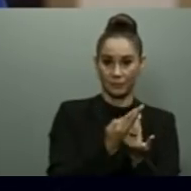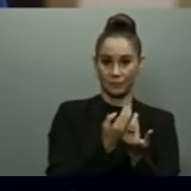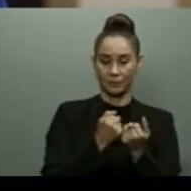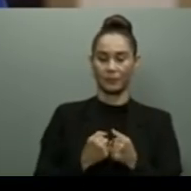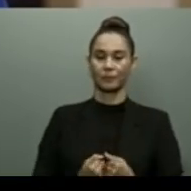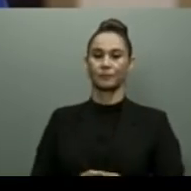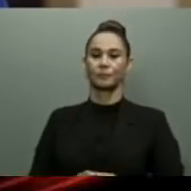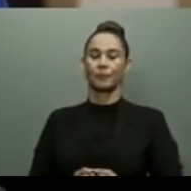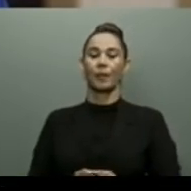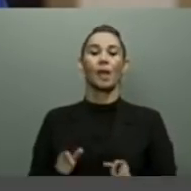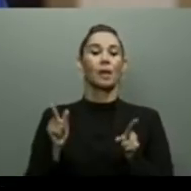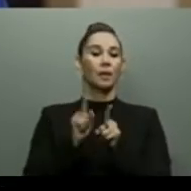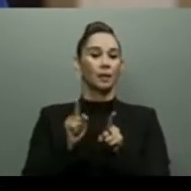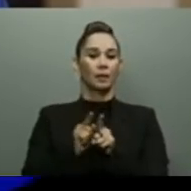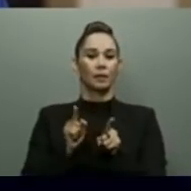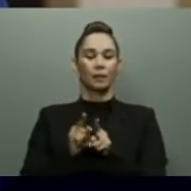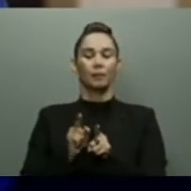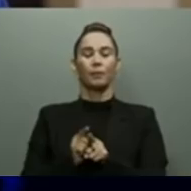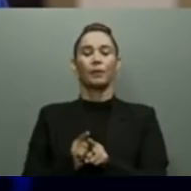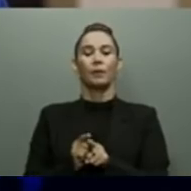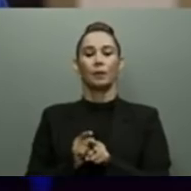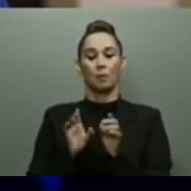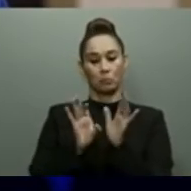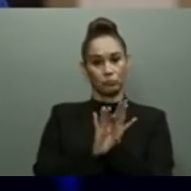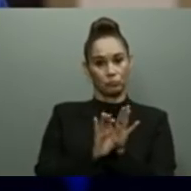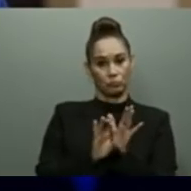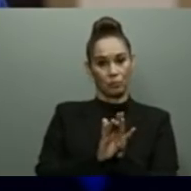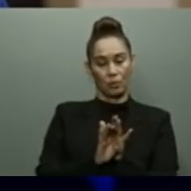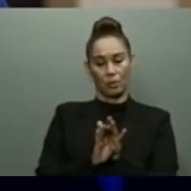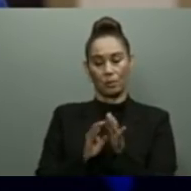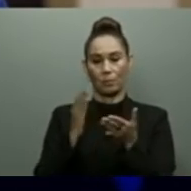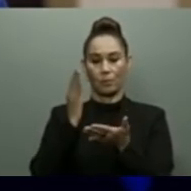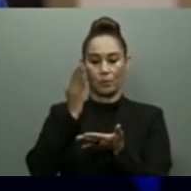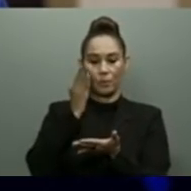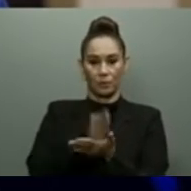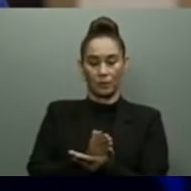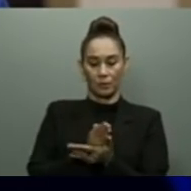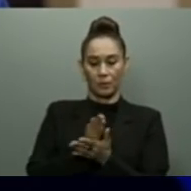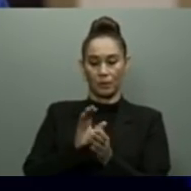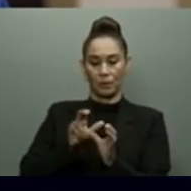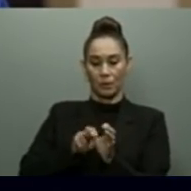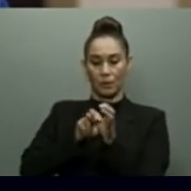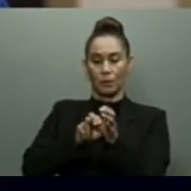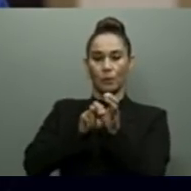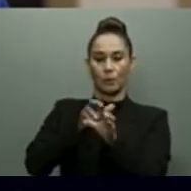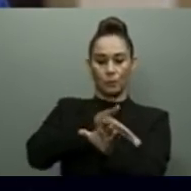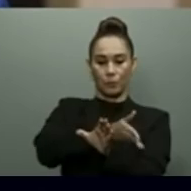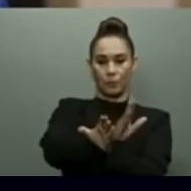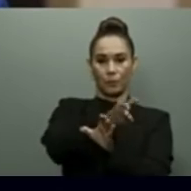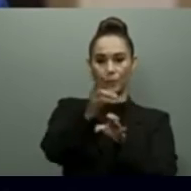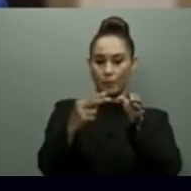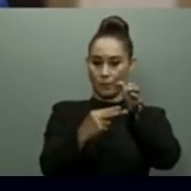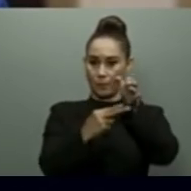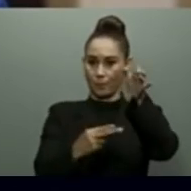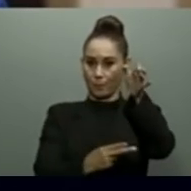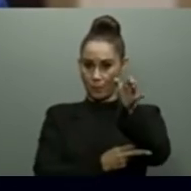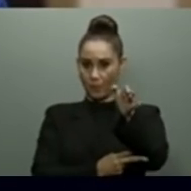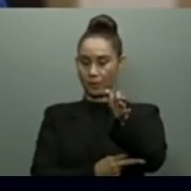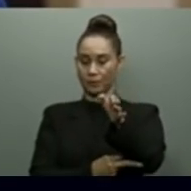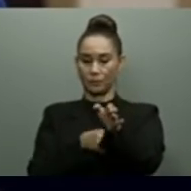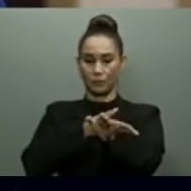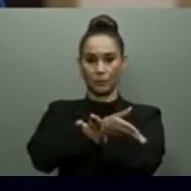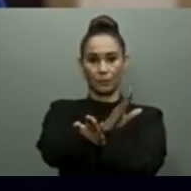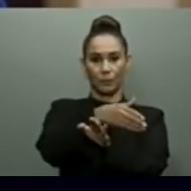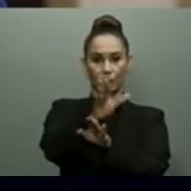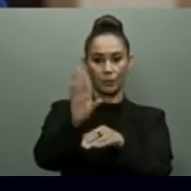hospitales. Asimismo, supondremos interrupciones en el tránsito por colapso de puentes peatonales elevados